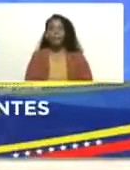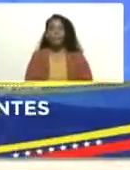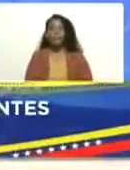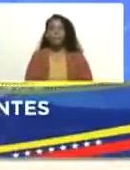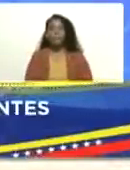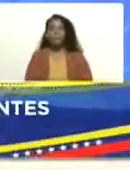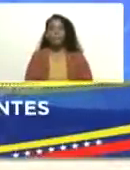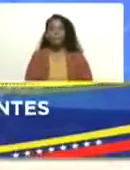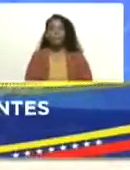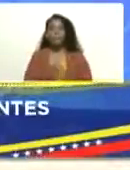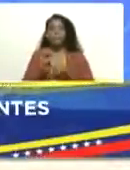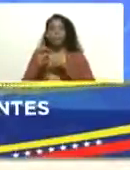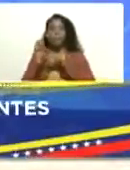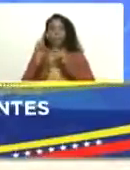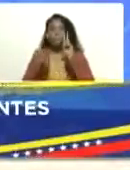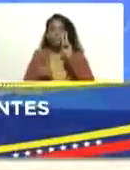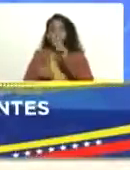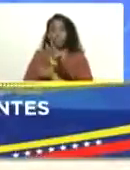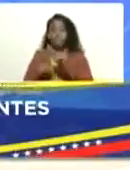Esa visión